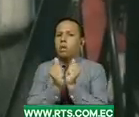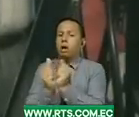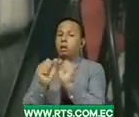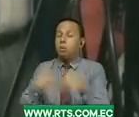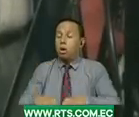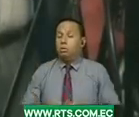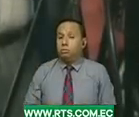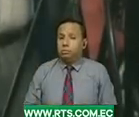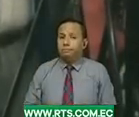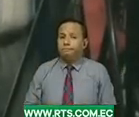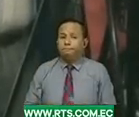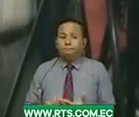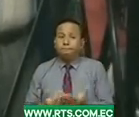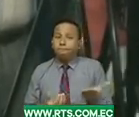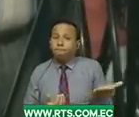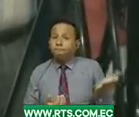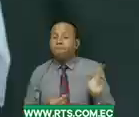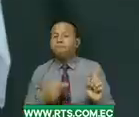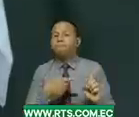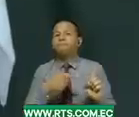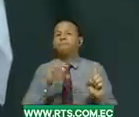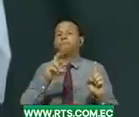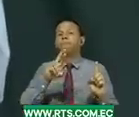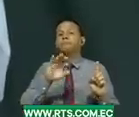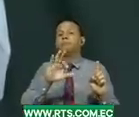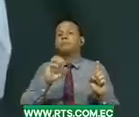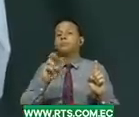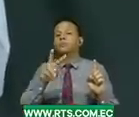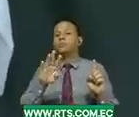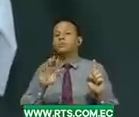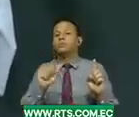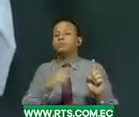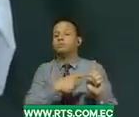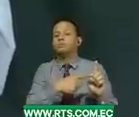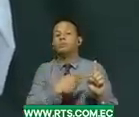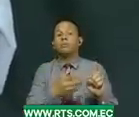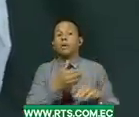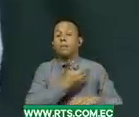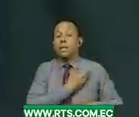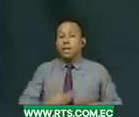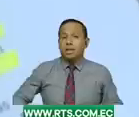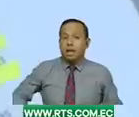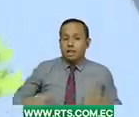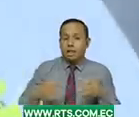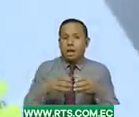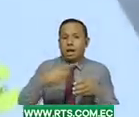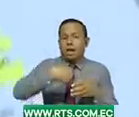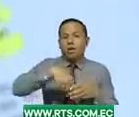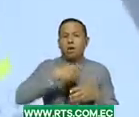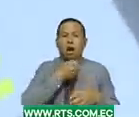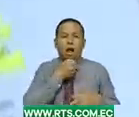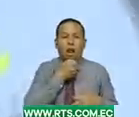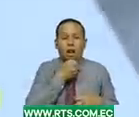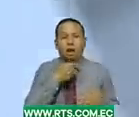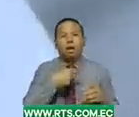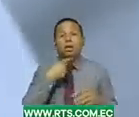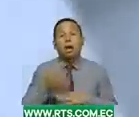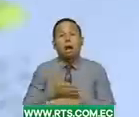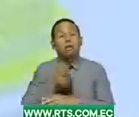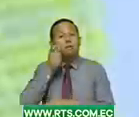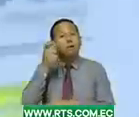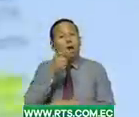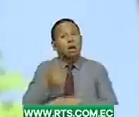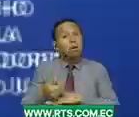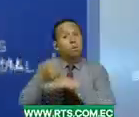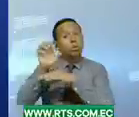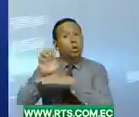Preocupado, se muestra Cristóbal Peñafiel, presidente de la Unión Nacional de Periodistas, UNP, por una guía emitida por la Fiscalía General del